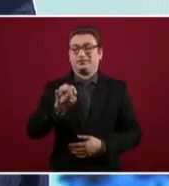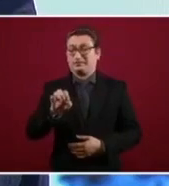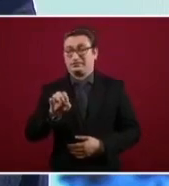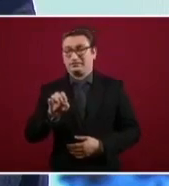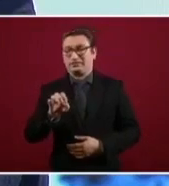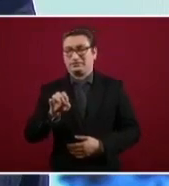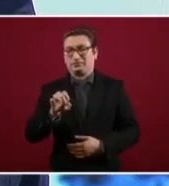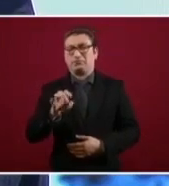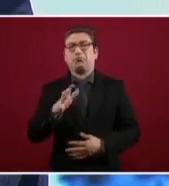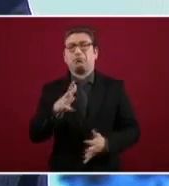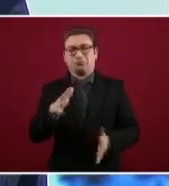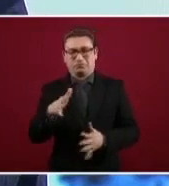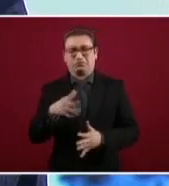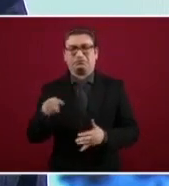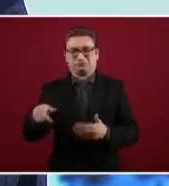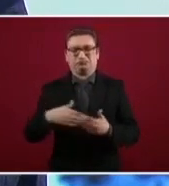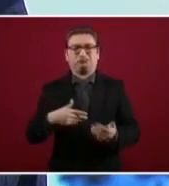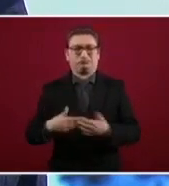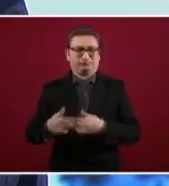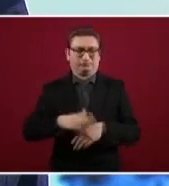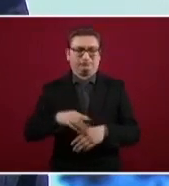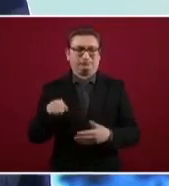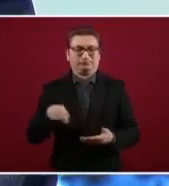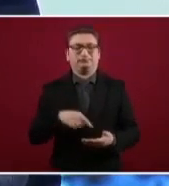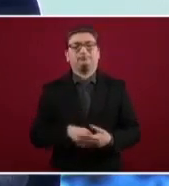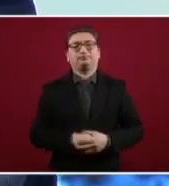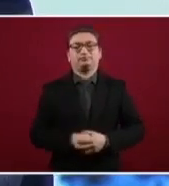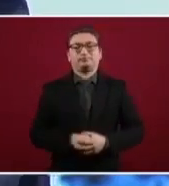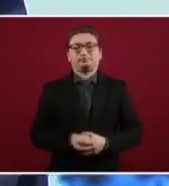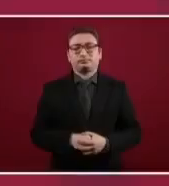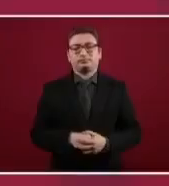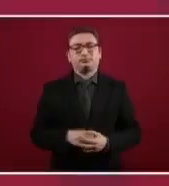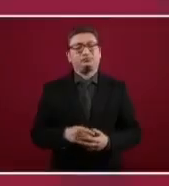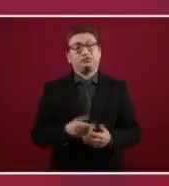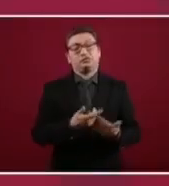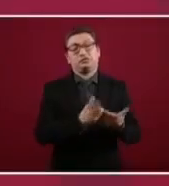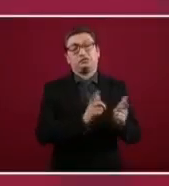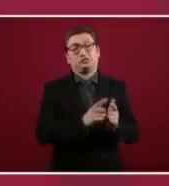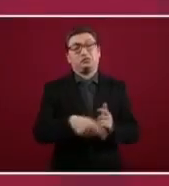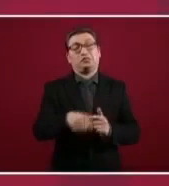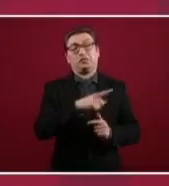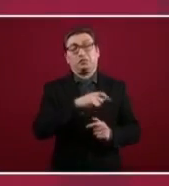de nuestro tiempo si los conservadores